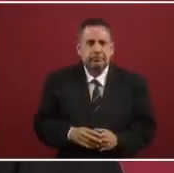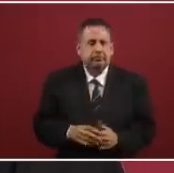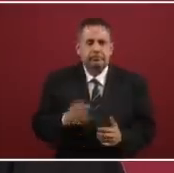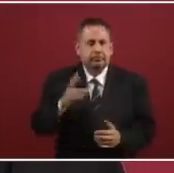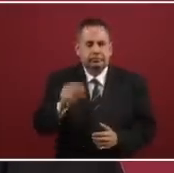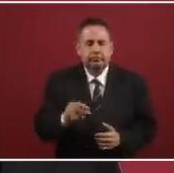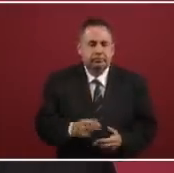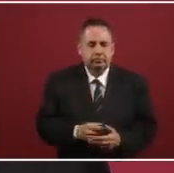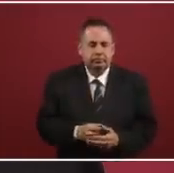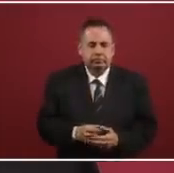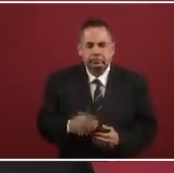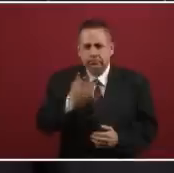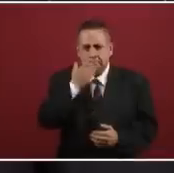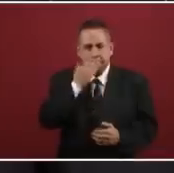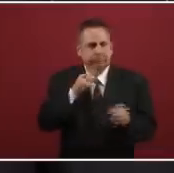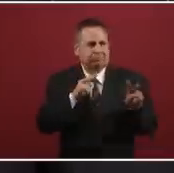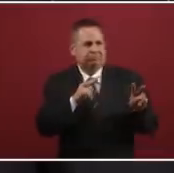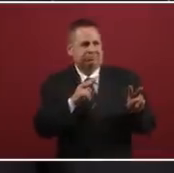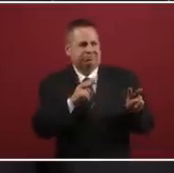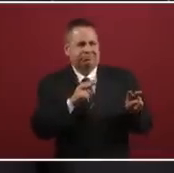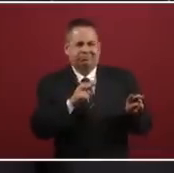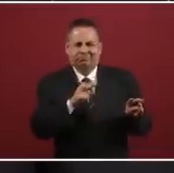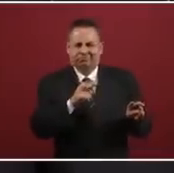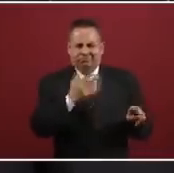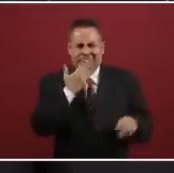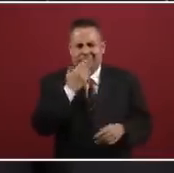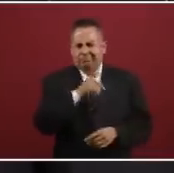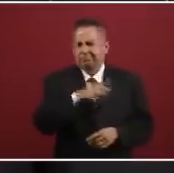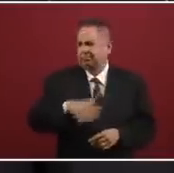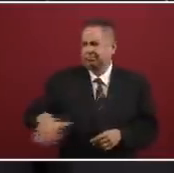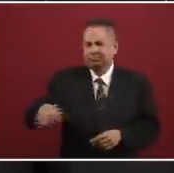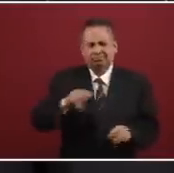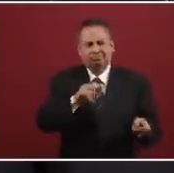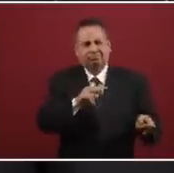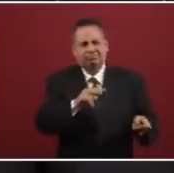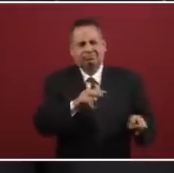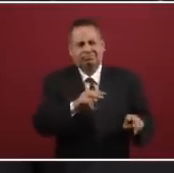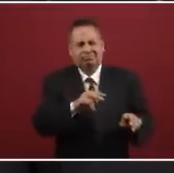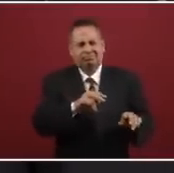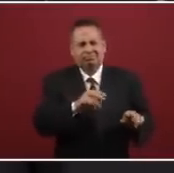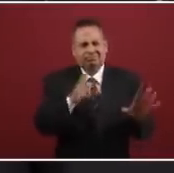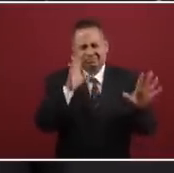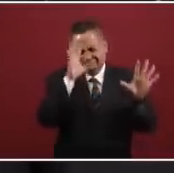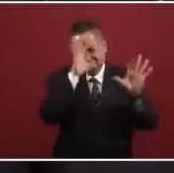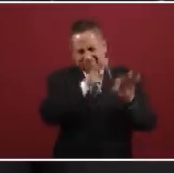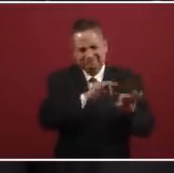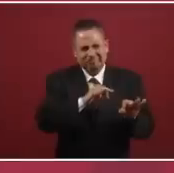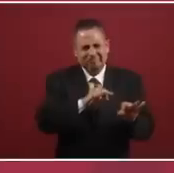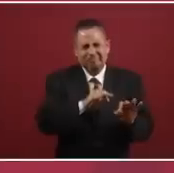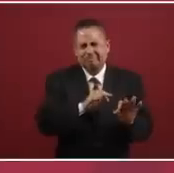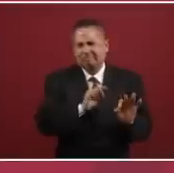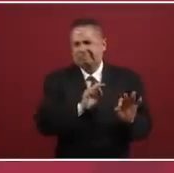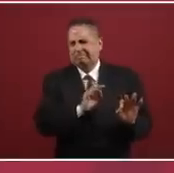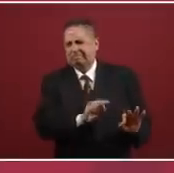no son bien vistos por la población, por la gente.